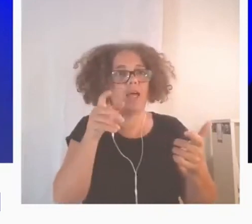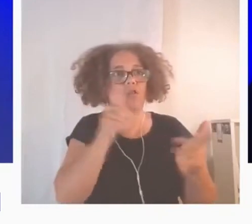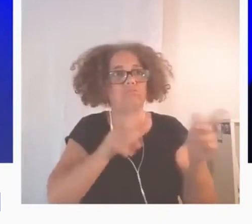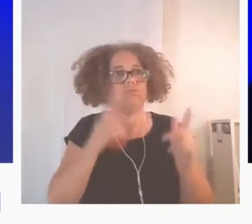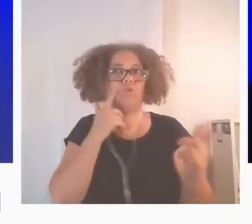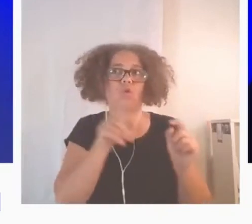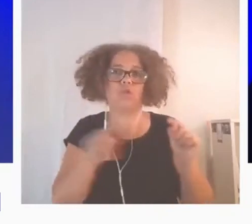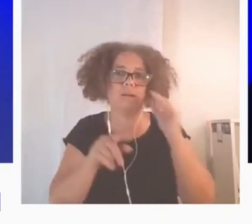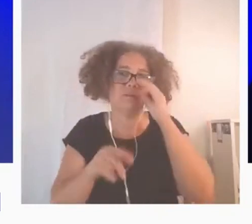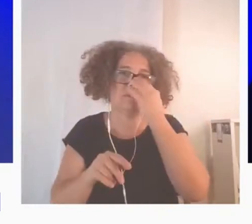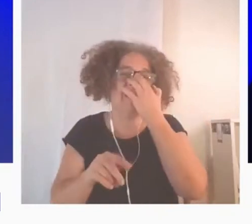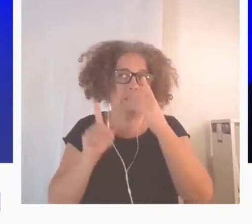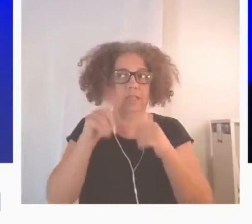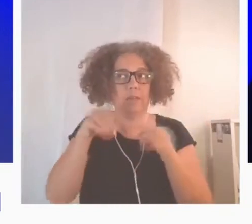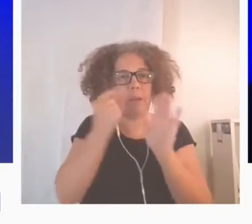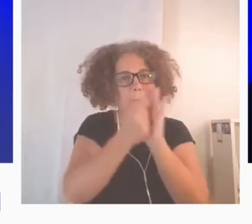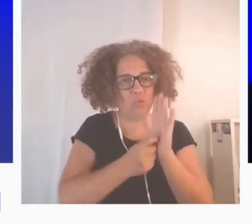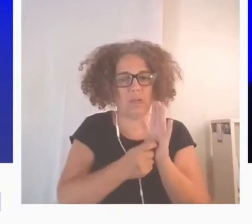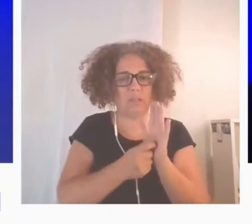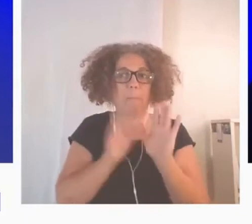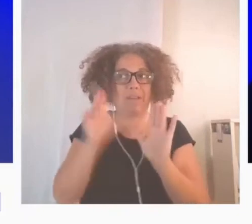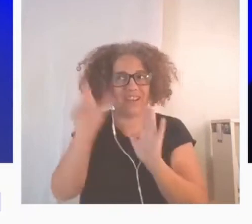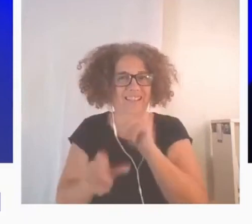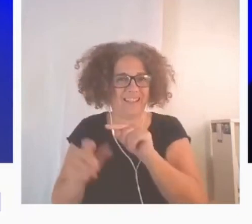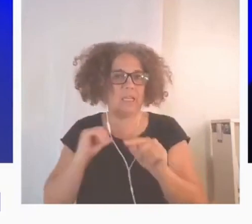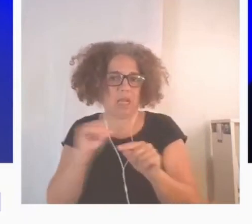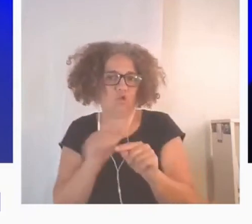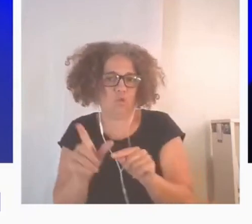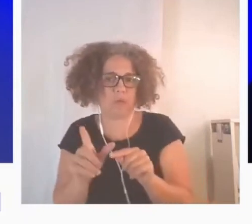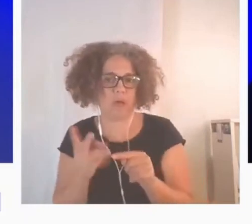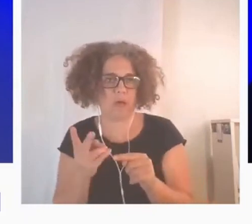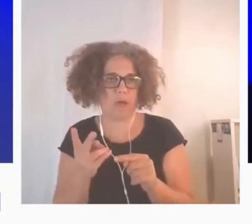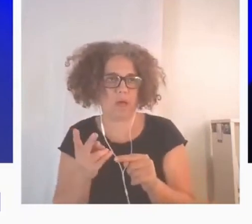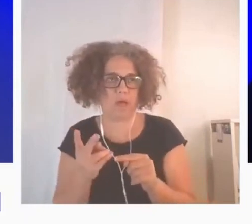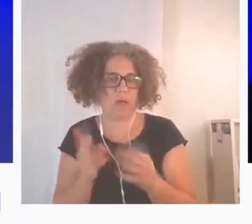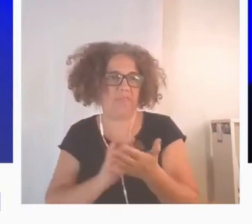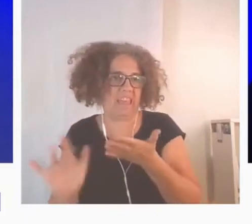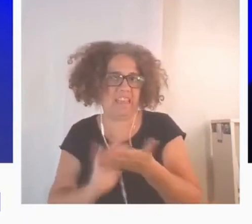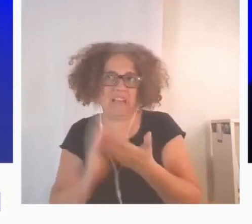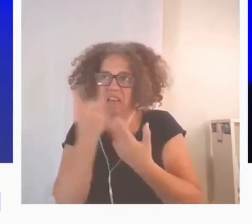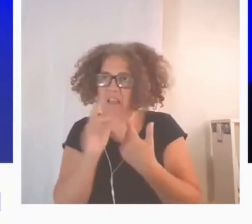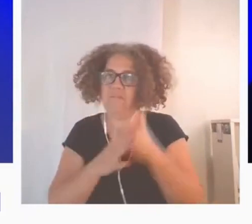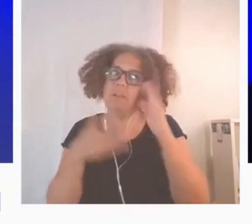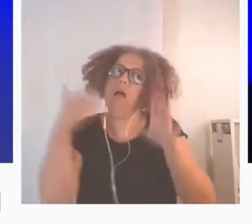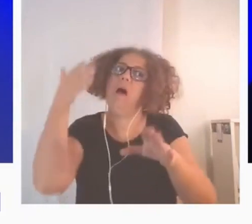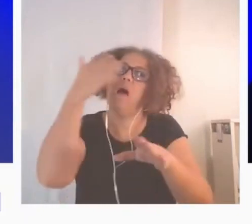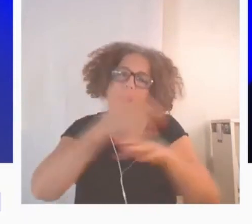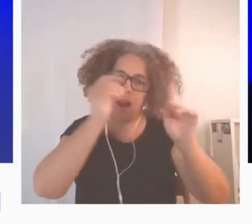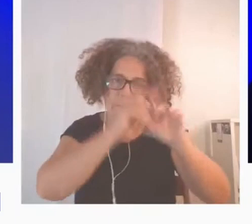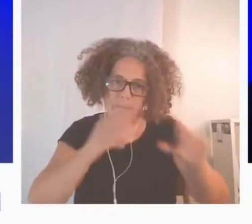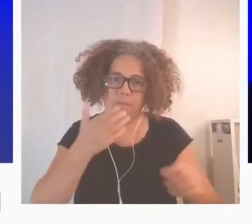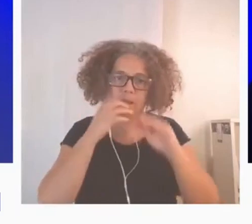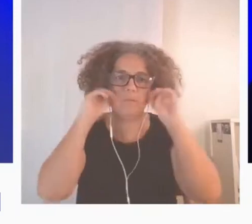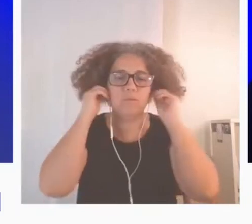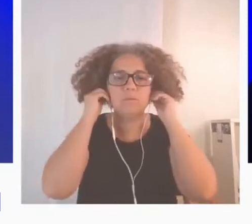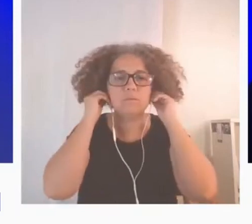unos límites y unas pautas, pero también el viajero quiere tener esa autonomía digital sin tener que acudir a la empresa. Es decir, yo he tenido que subir aquí y